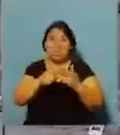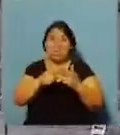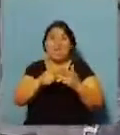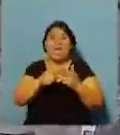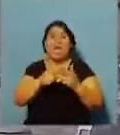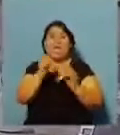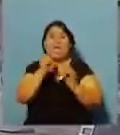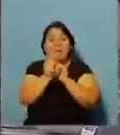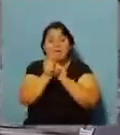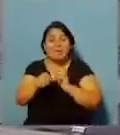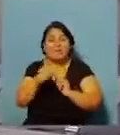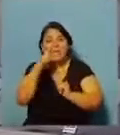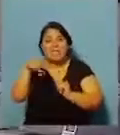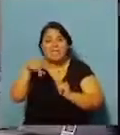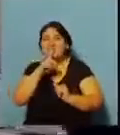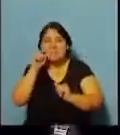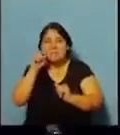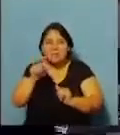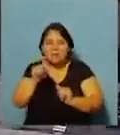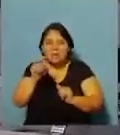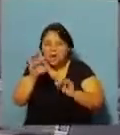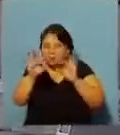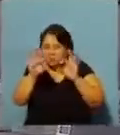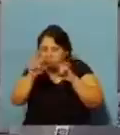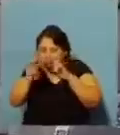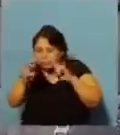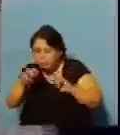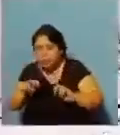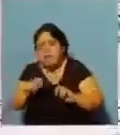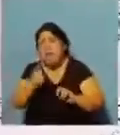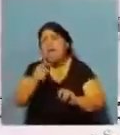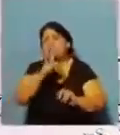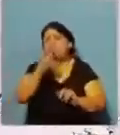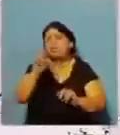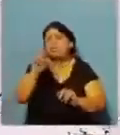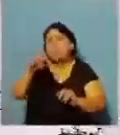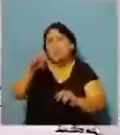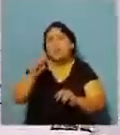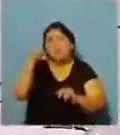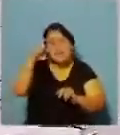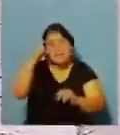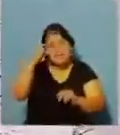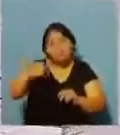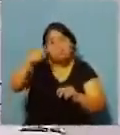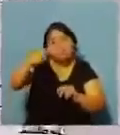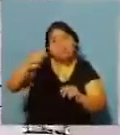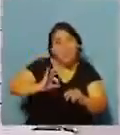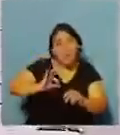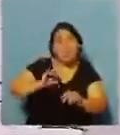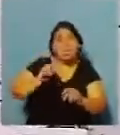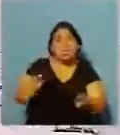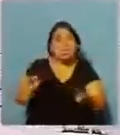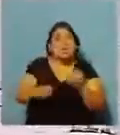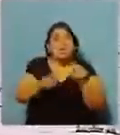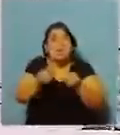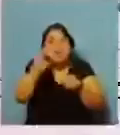INTI, no termina con el estudio antropométrico que debería realizarse cada 10 años en todo el país para unificar los